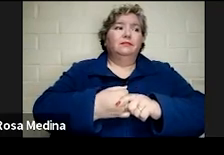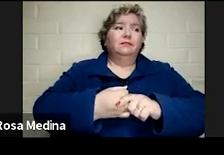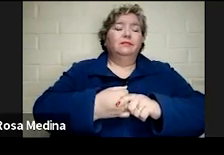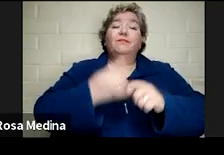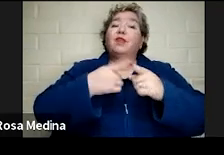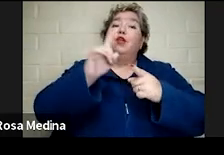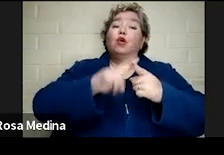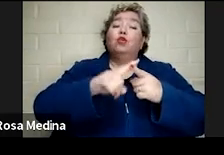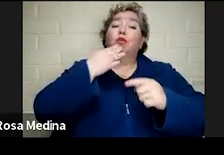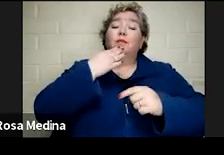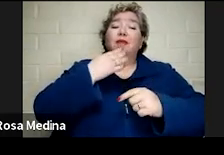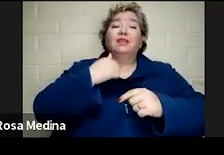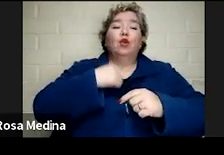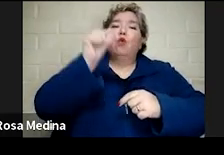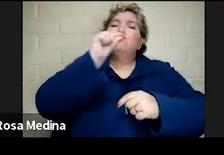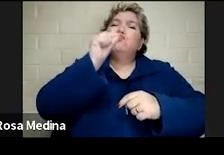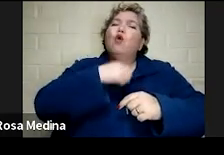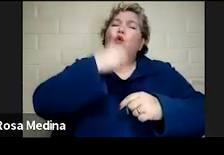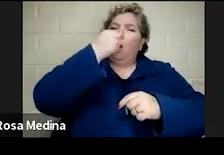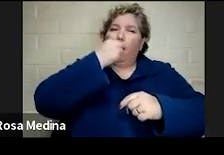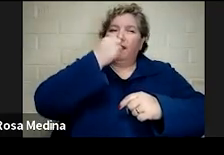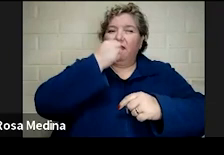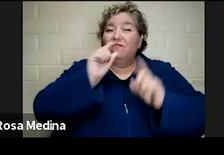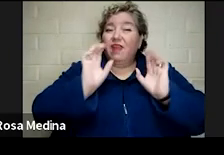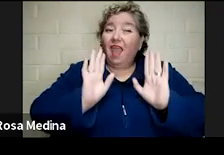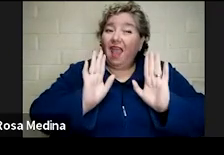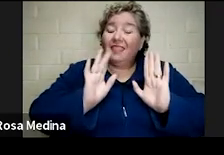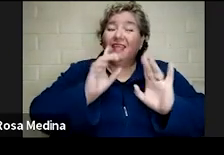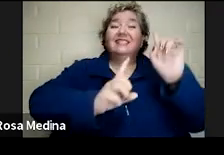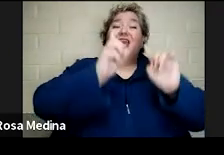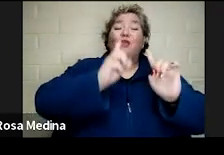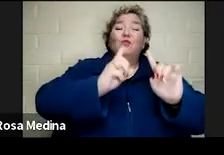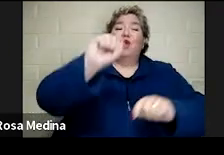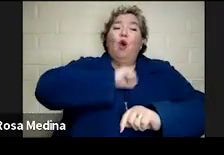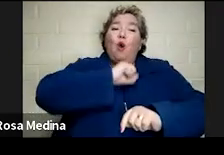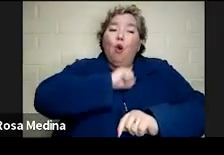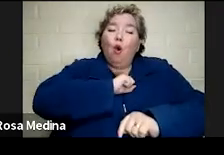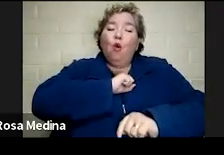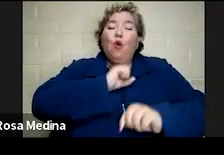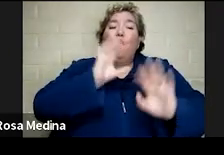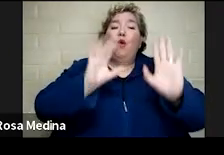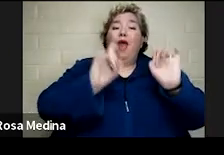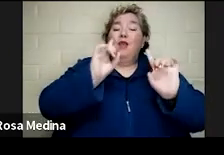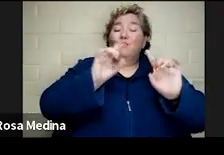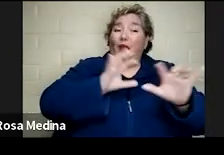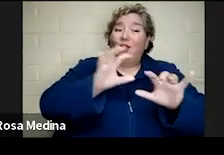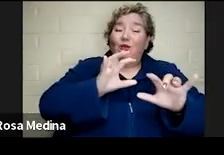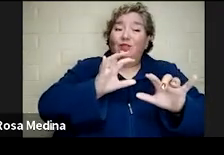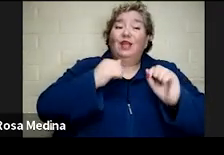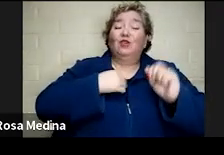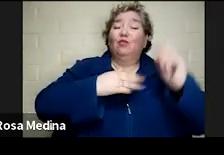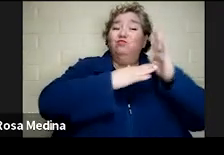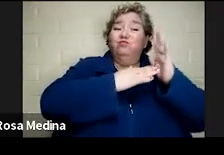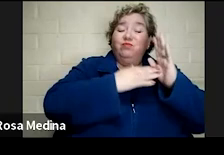decir, estoy un poco resfriada, así que si es que tengo algún ataque de tos o algo, voy a parar y de ahí voy a